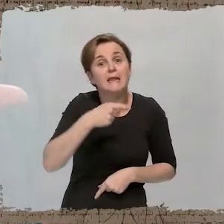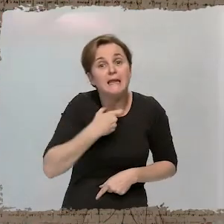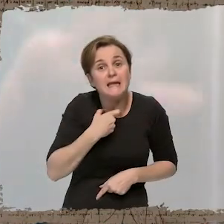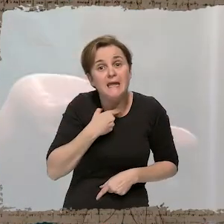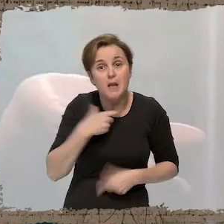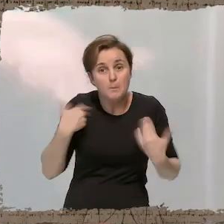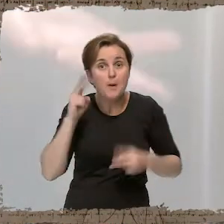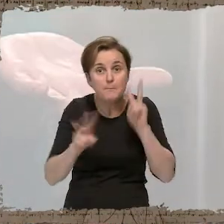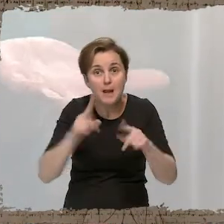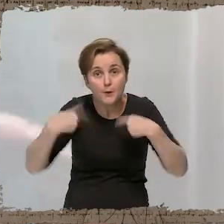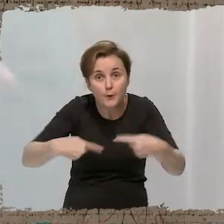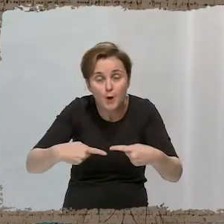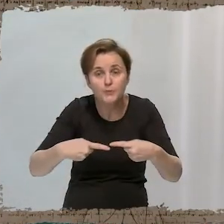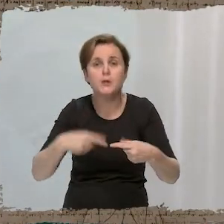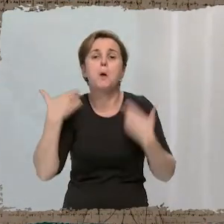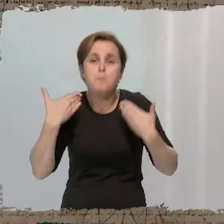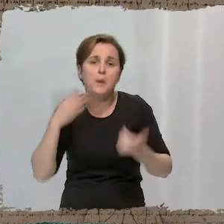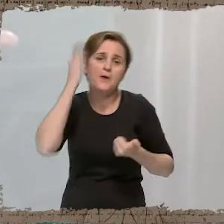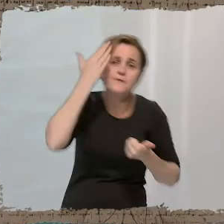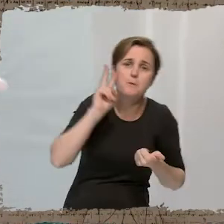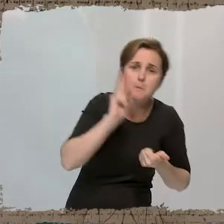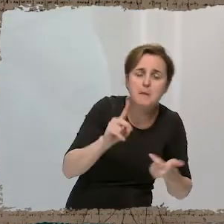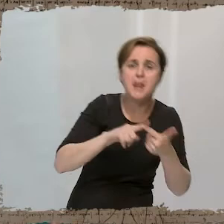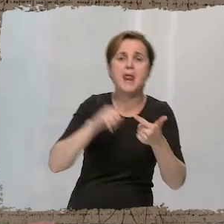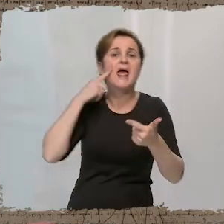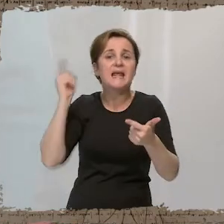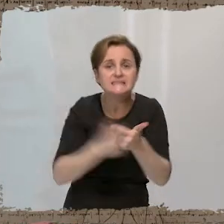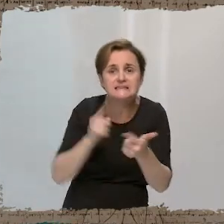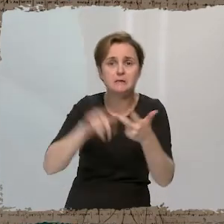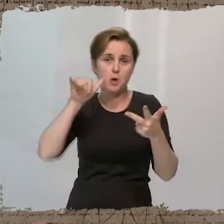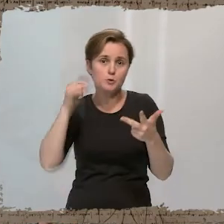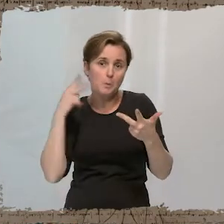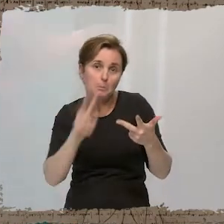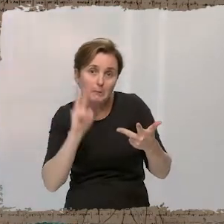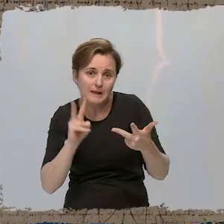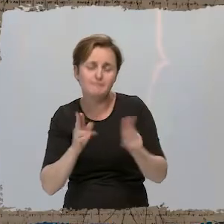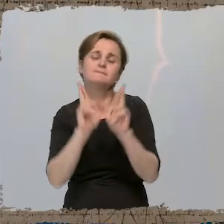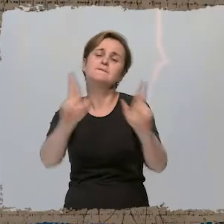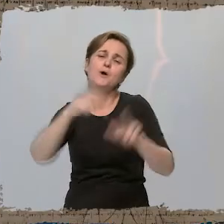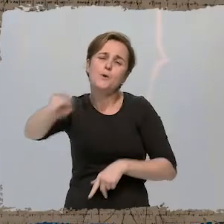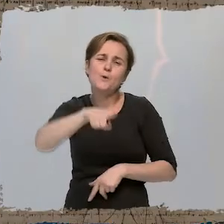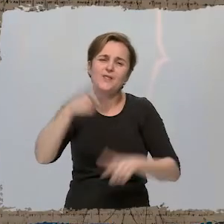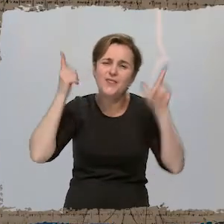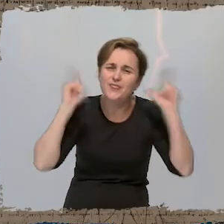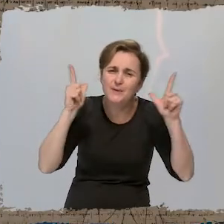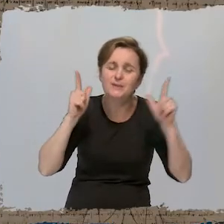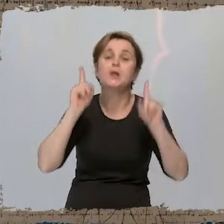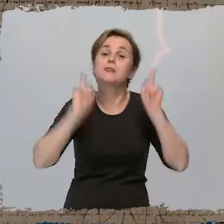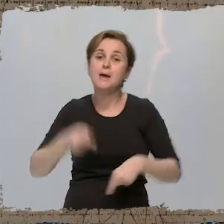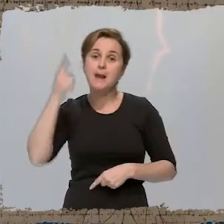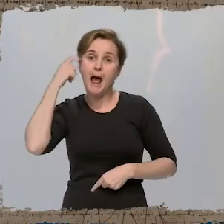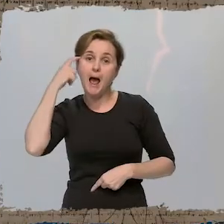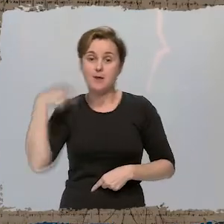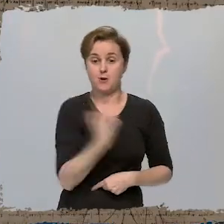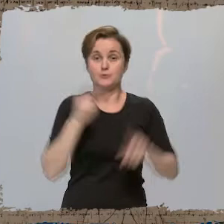quieren pueden seguirnos en nuestras redes facebook en instagram o en youtube esperamos que se hayan divertido y hayan